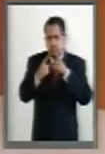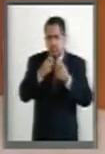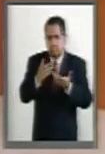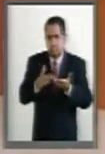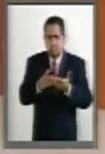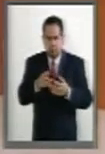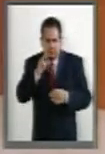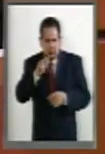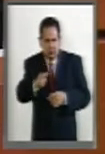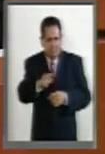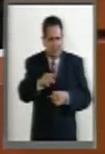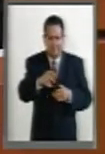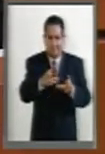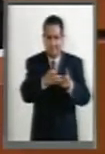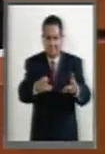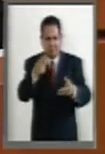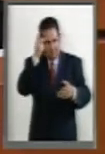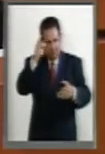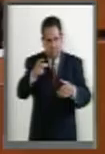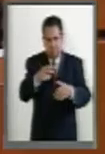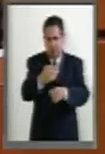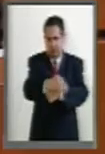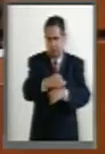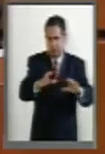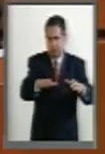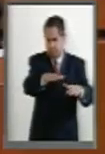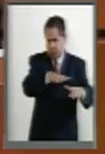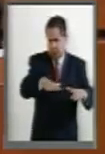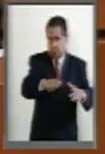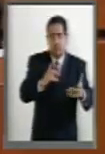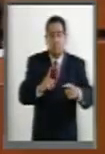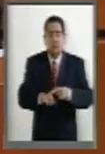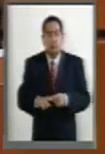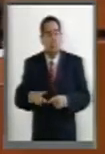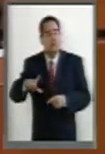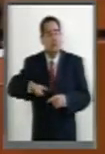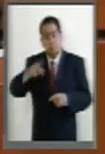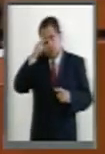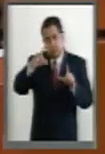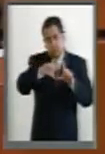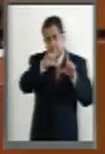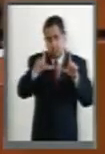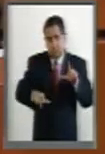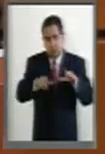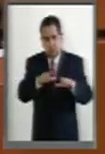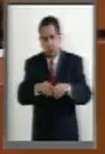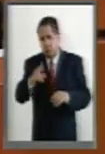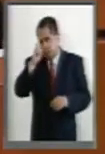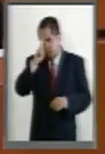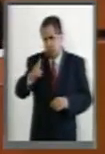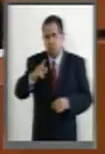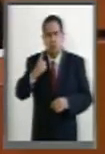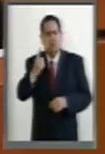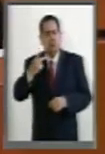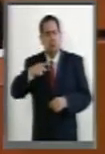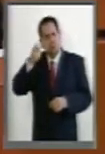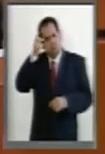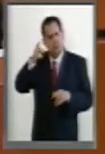los latifundios. Entonces, en esto se dice, en los Estados Unidos Mexicanos quedan prohibidos los